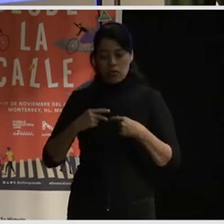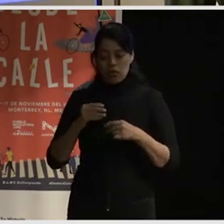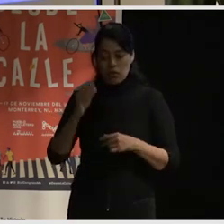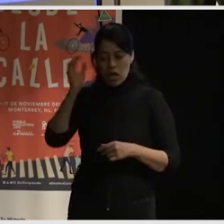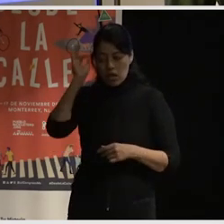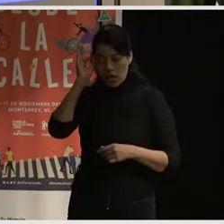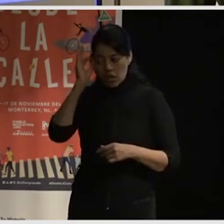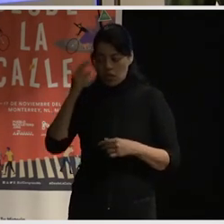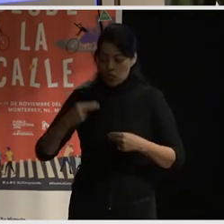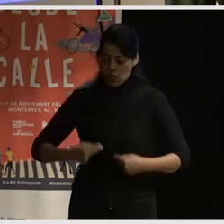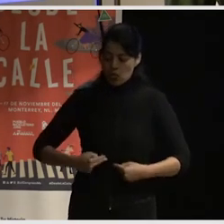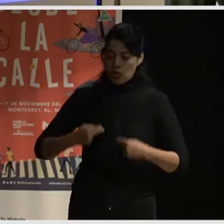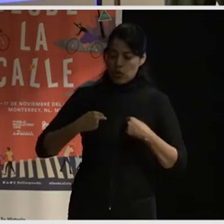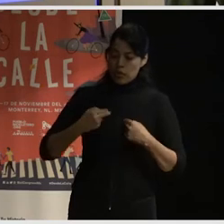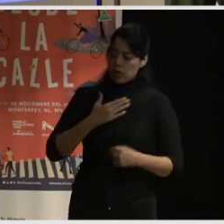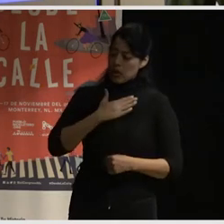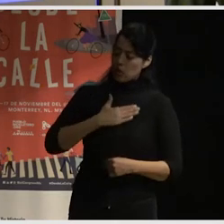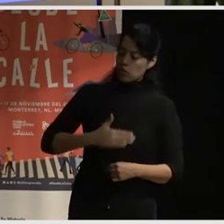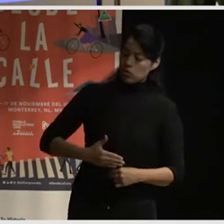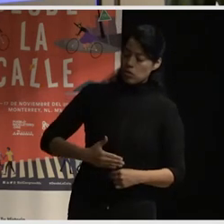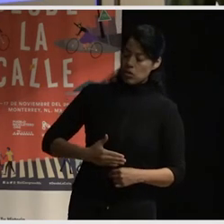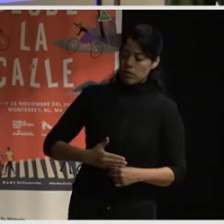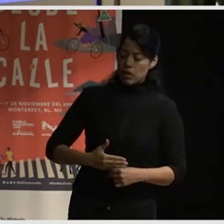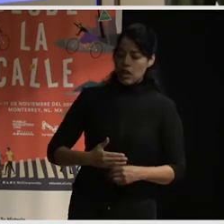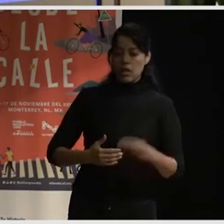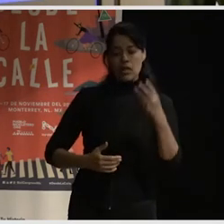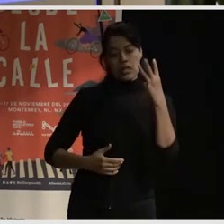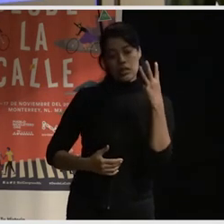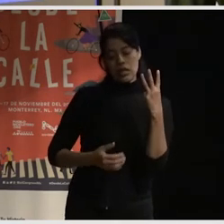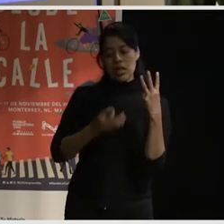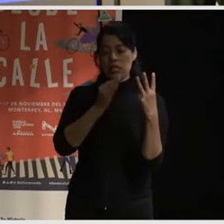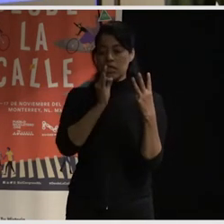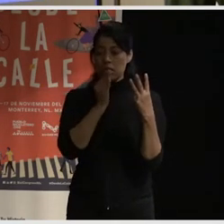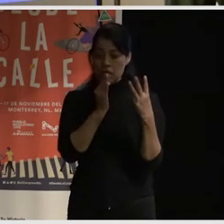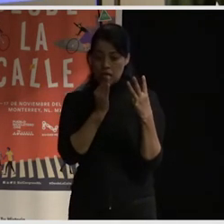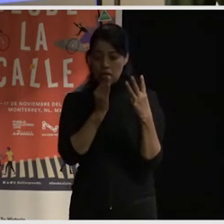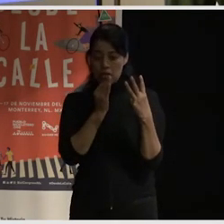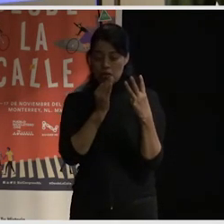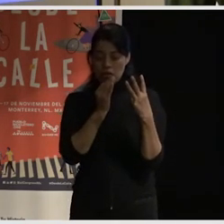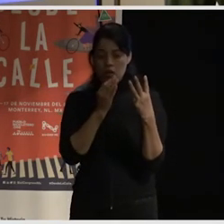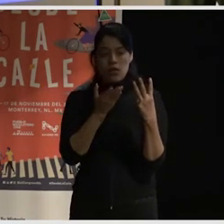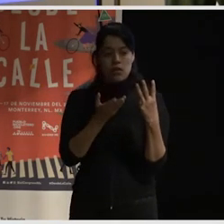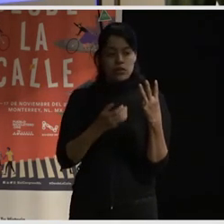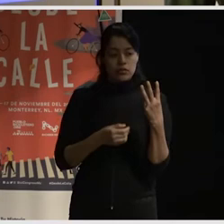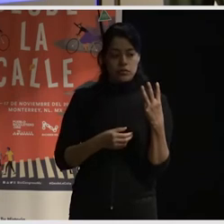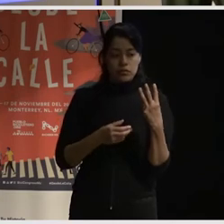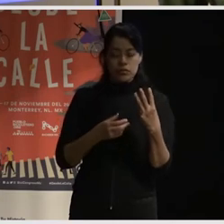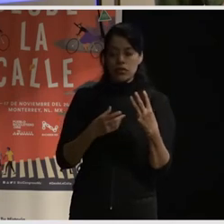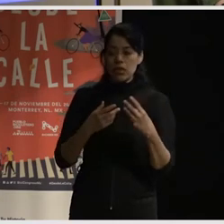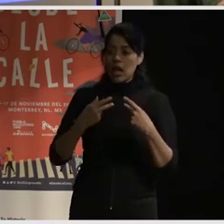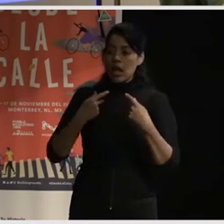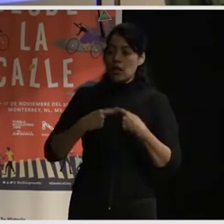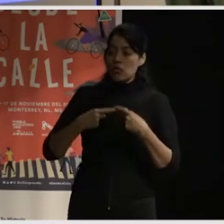uniforme para justificar que van tres niños para no tener que